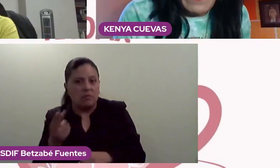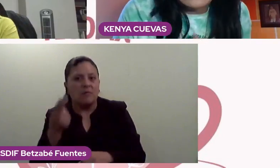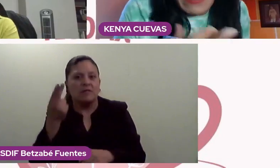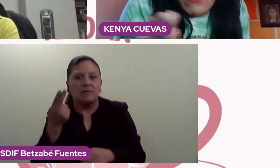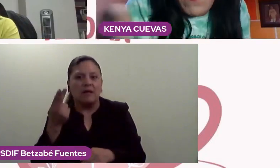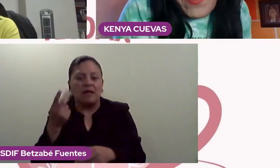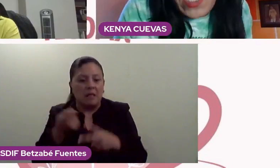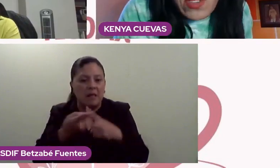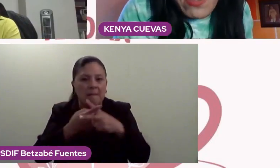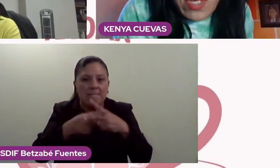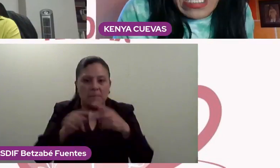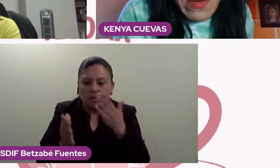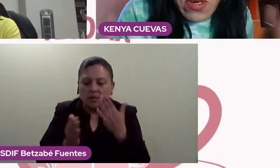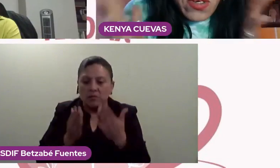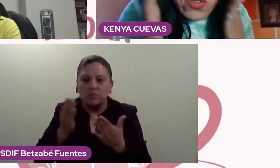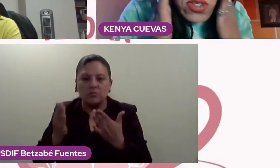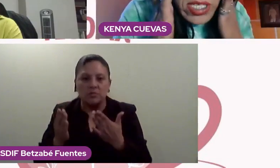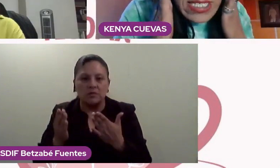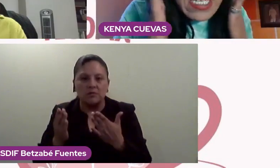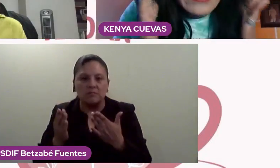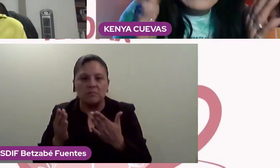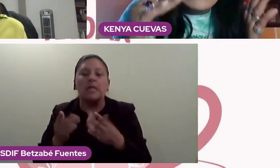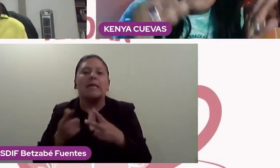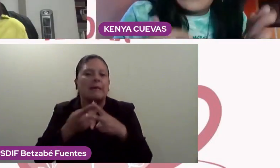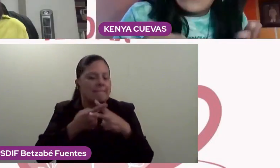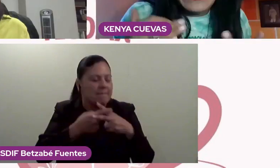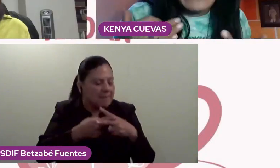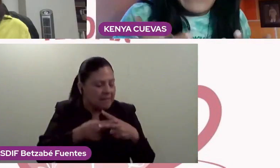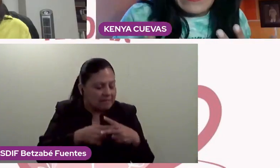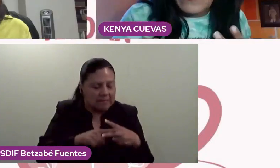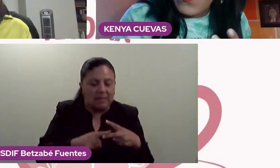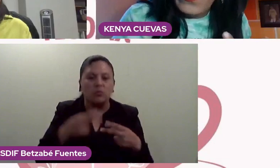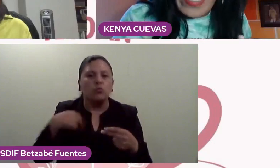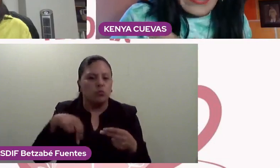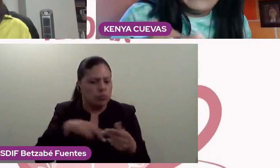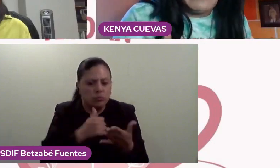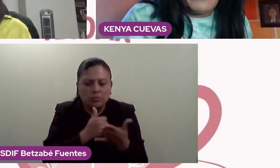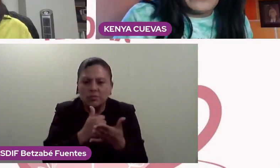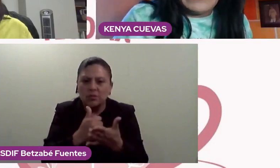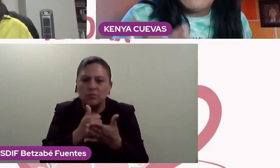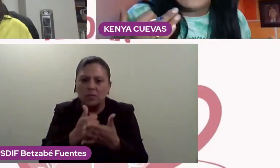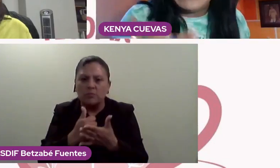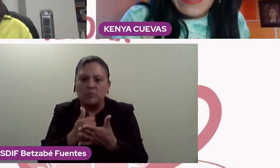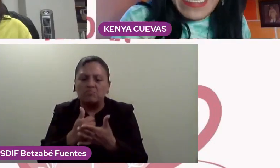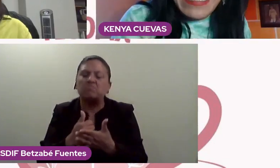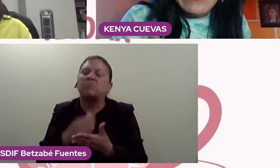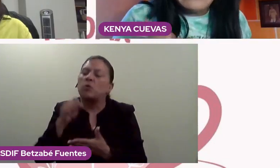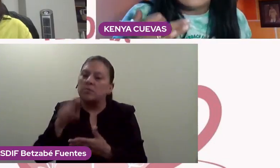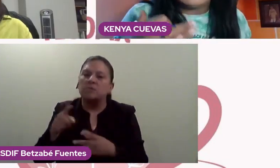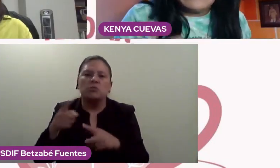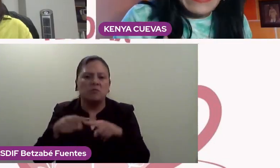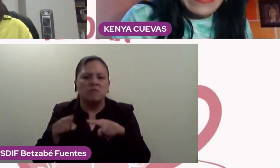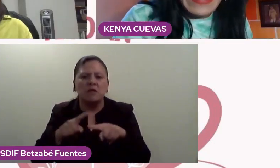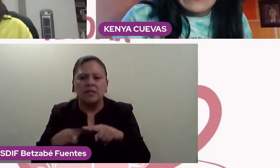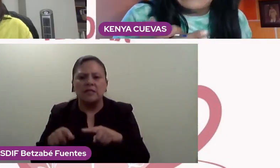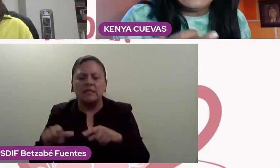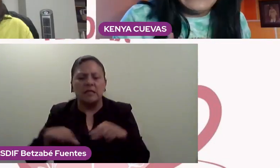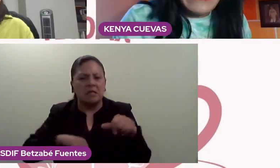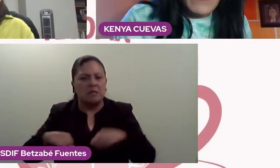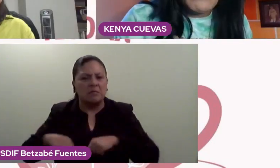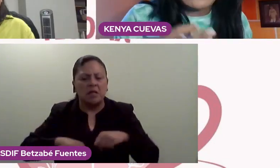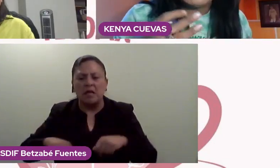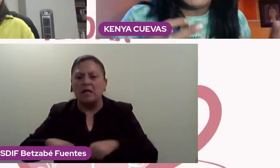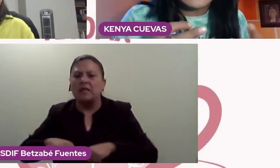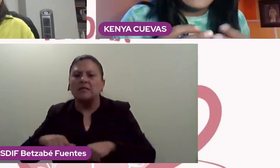pues, iniciaron un proceso educativo con nosotras. También hay actividades culturales, deportivas, artísticas, digitales,